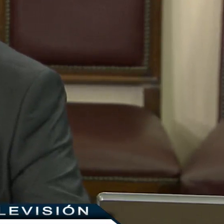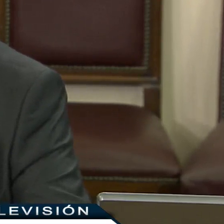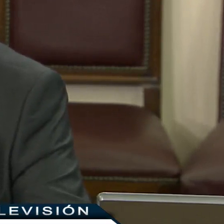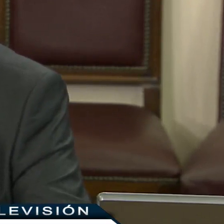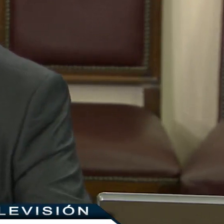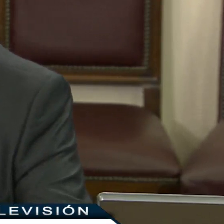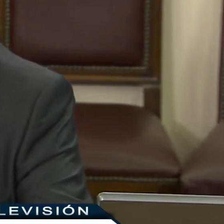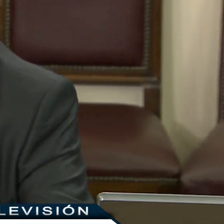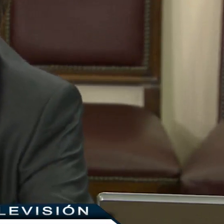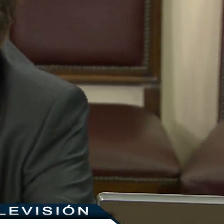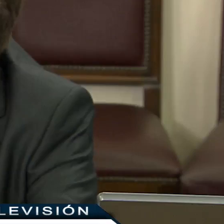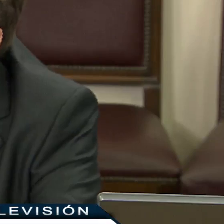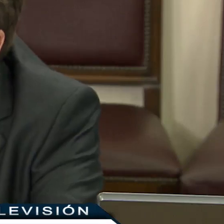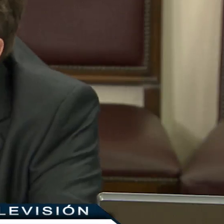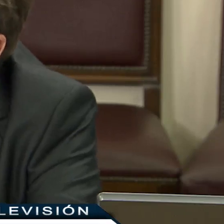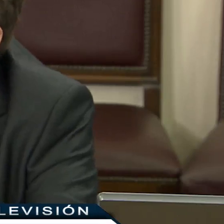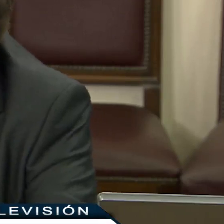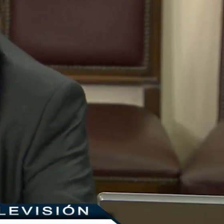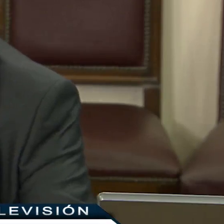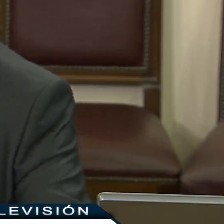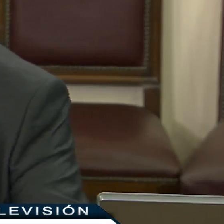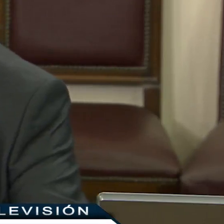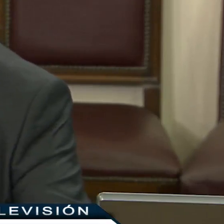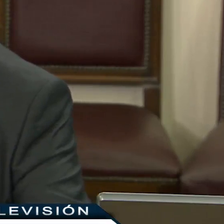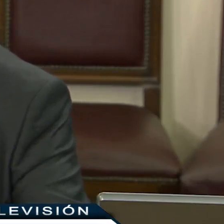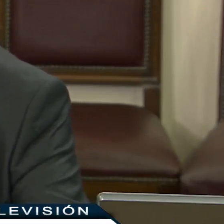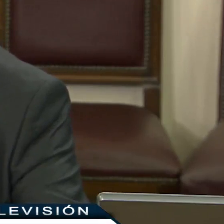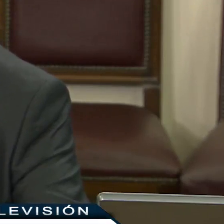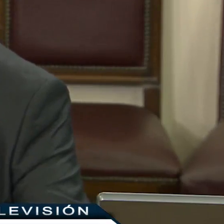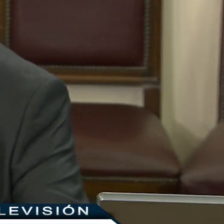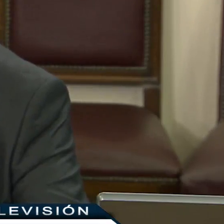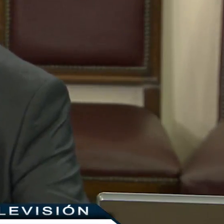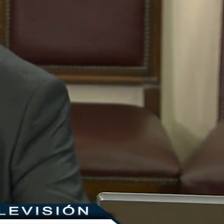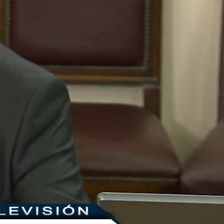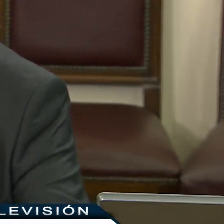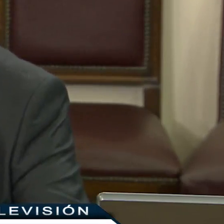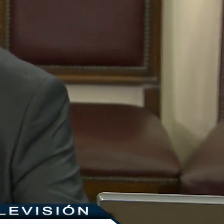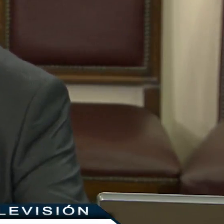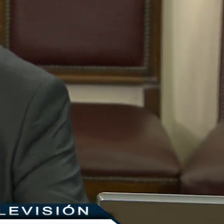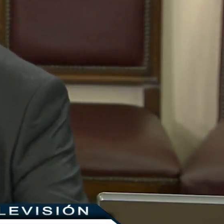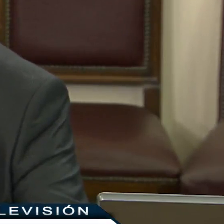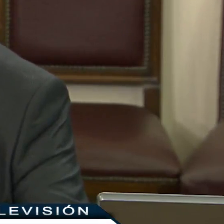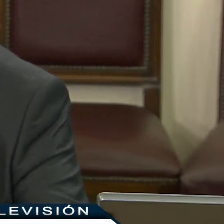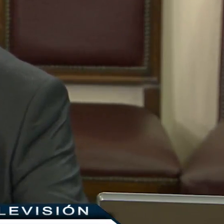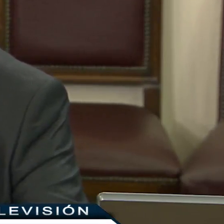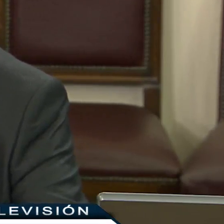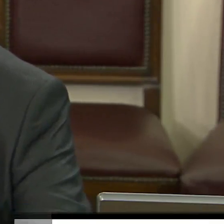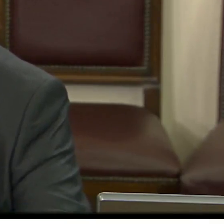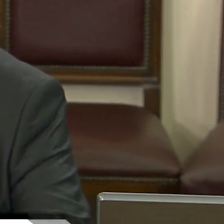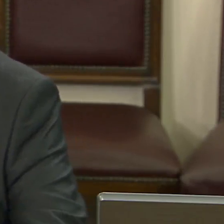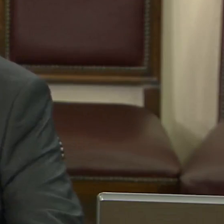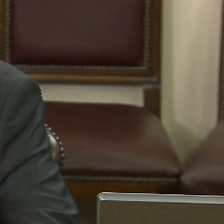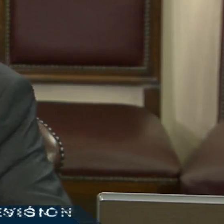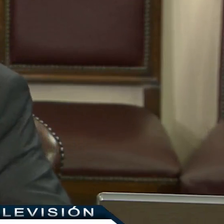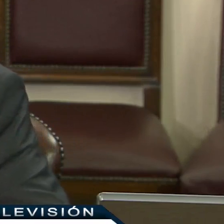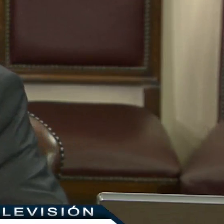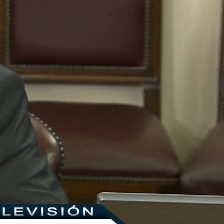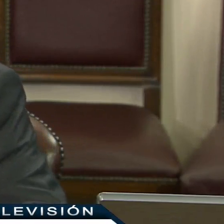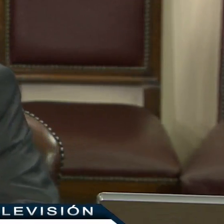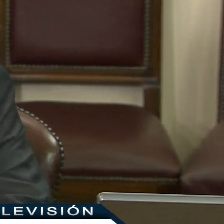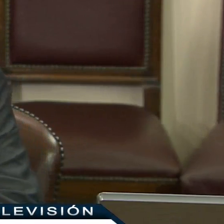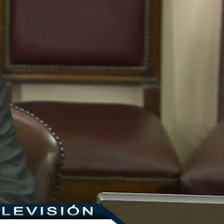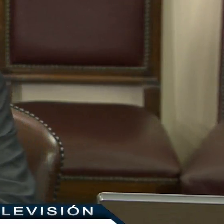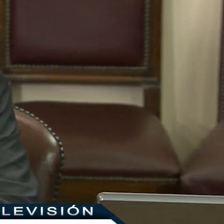como como saberlo cuá son los interpretes de calidad có tener un reconocimiento un